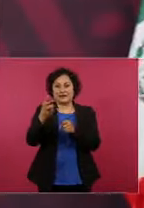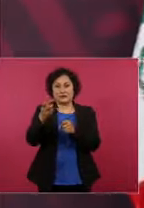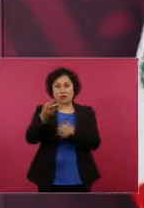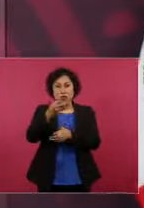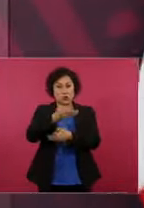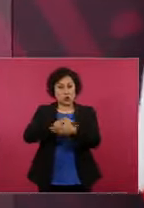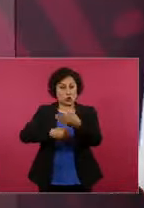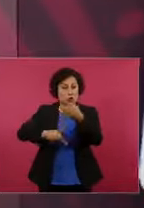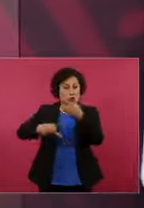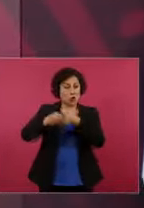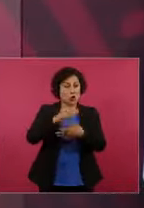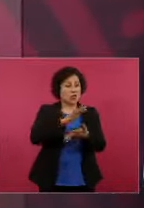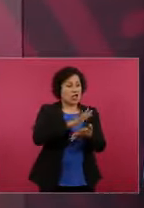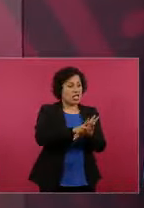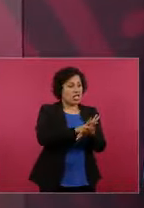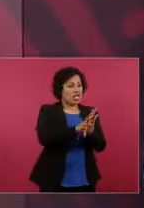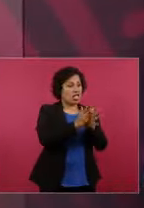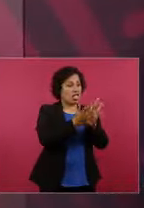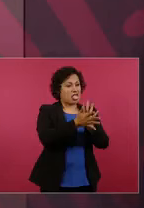manejado